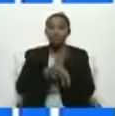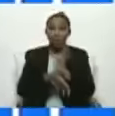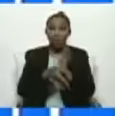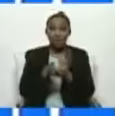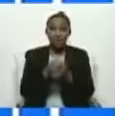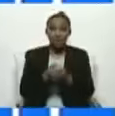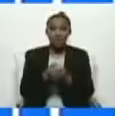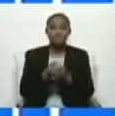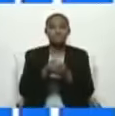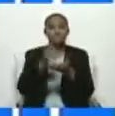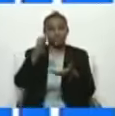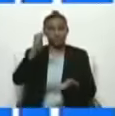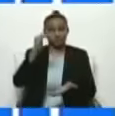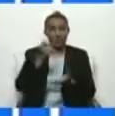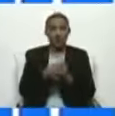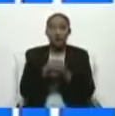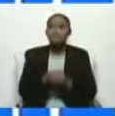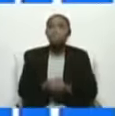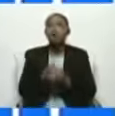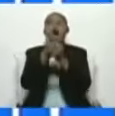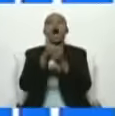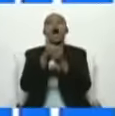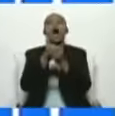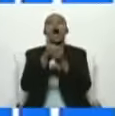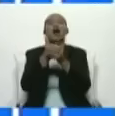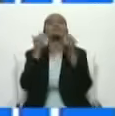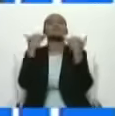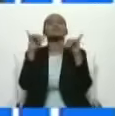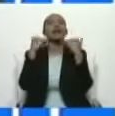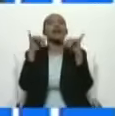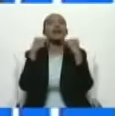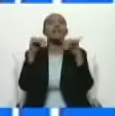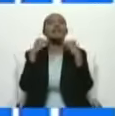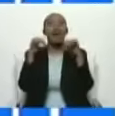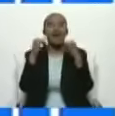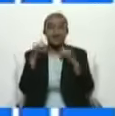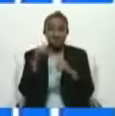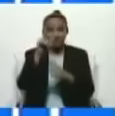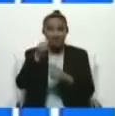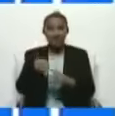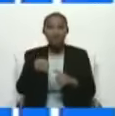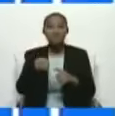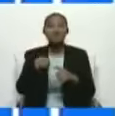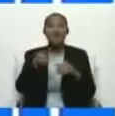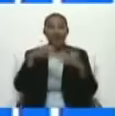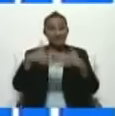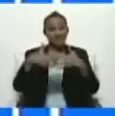champaña en la sede del diario El Nacional.